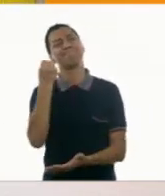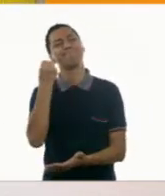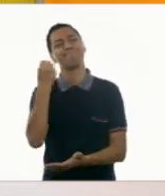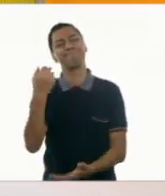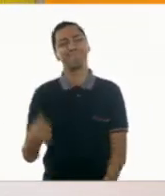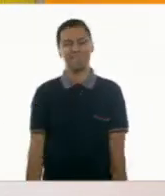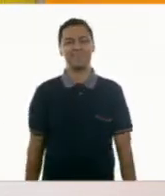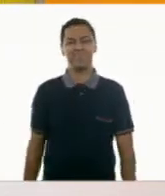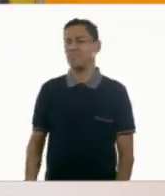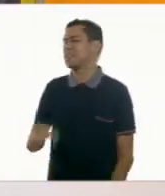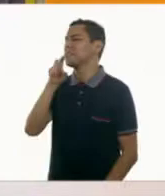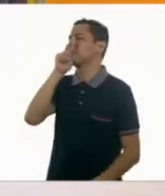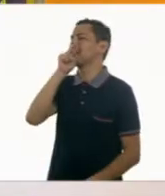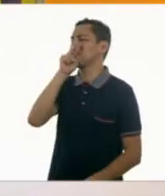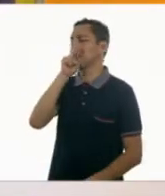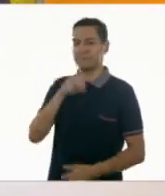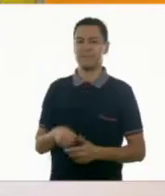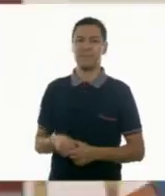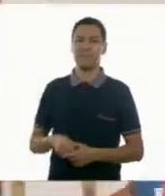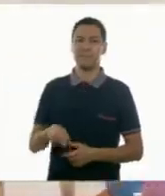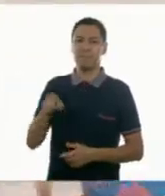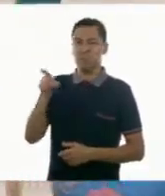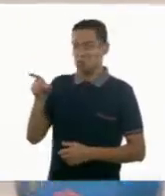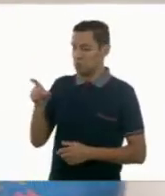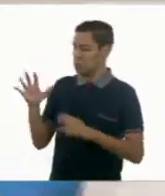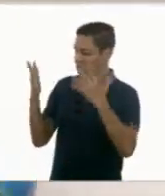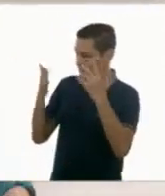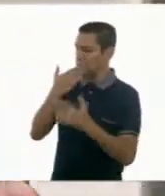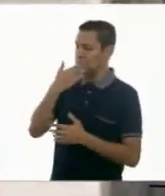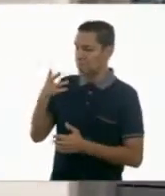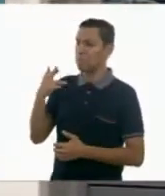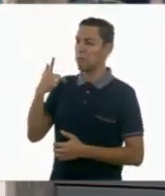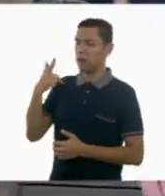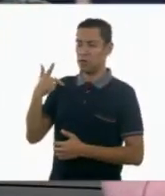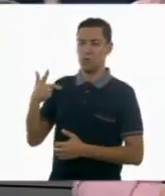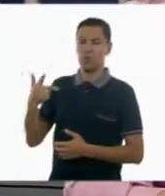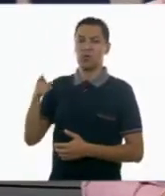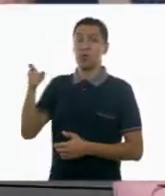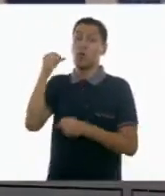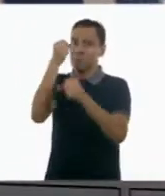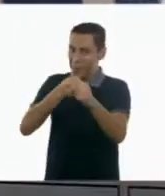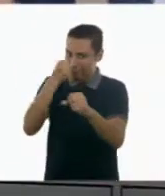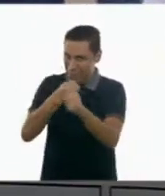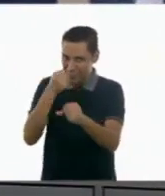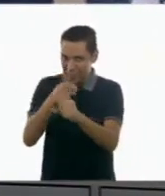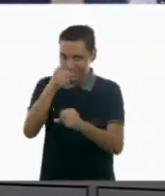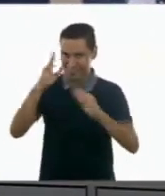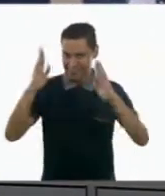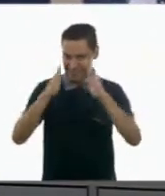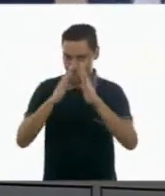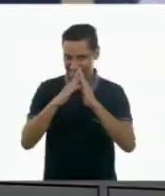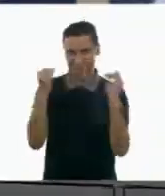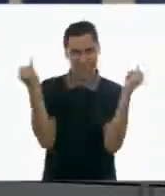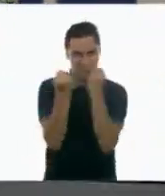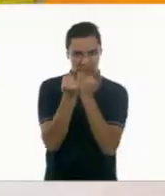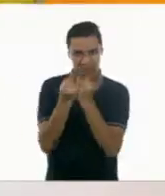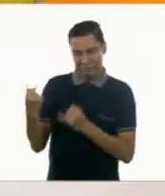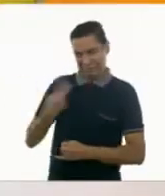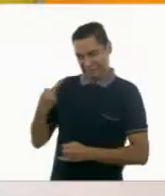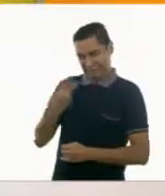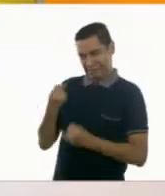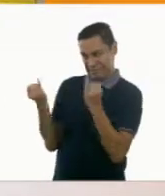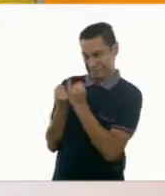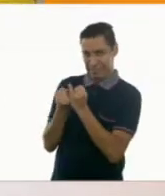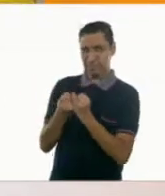Ay, bueno, no pasa nada, Ale. Fuiste la mejor en estos retos. Recuerden practicar en casa y como tú y yo lo vamos a seguir haciendo ahorita, ¿verdad?